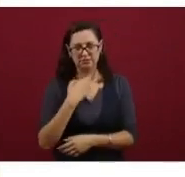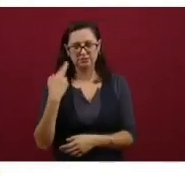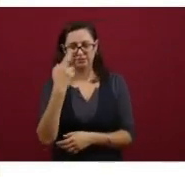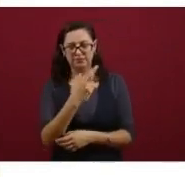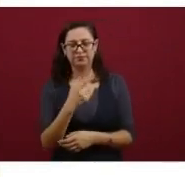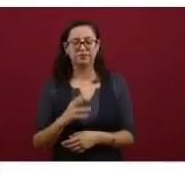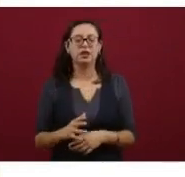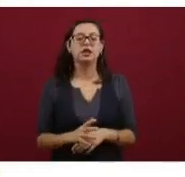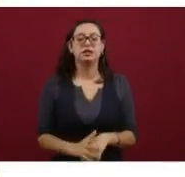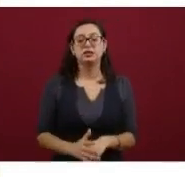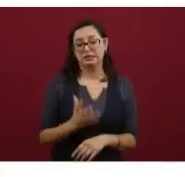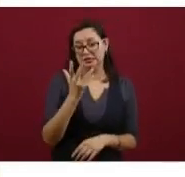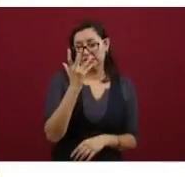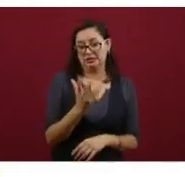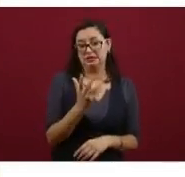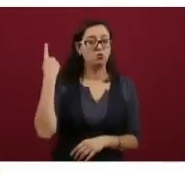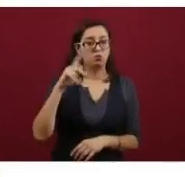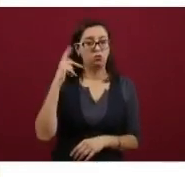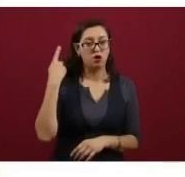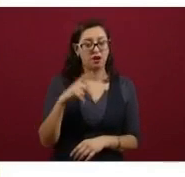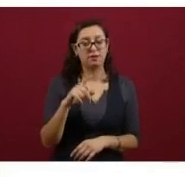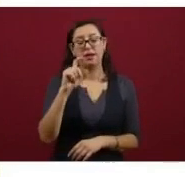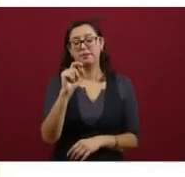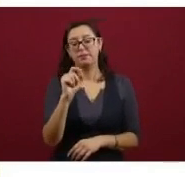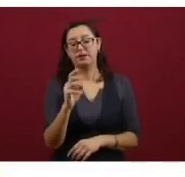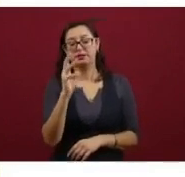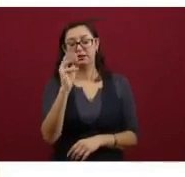5 son del estado de Puebla.